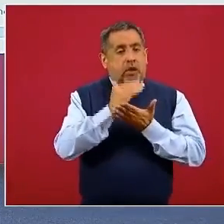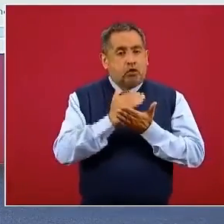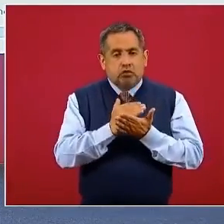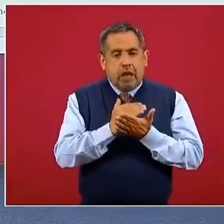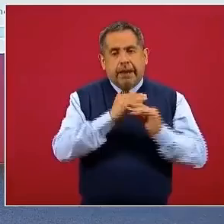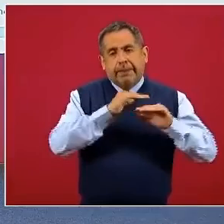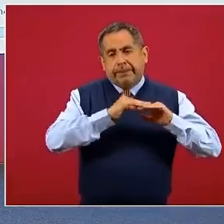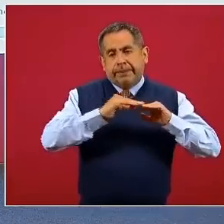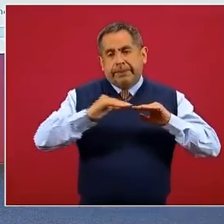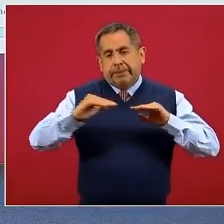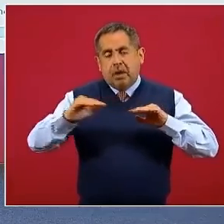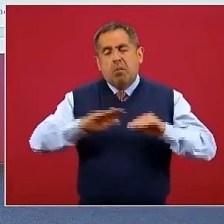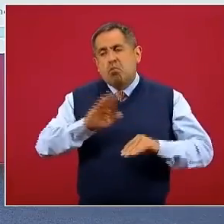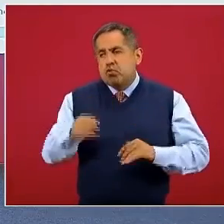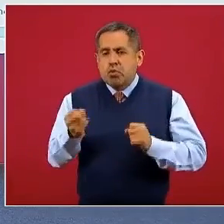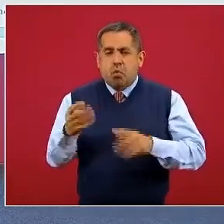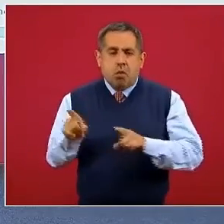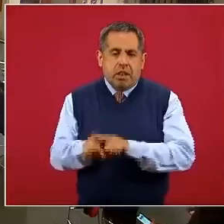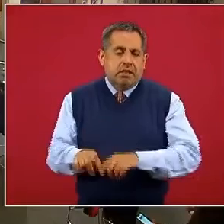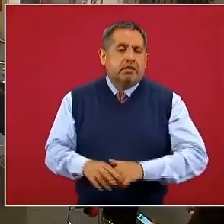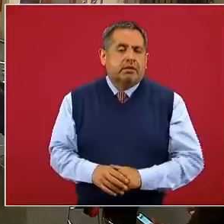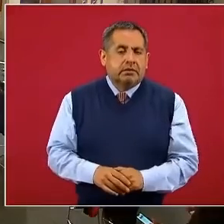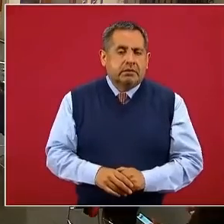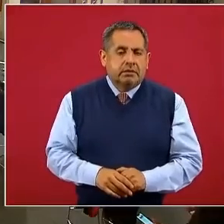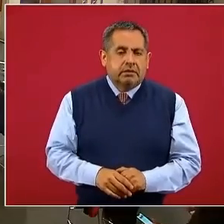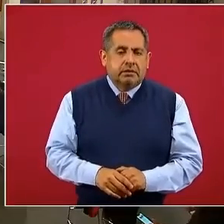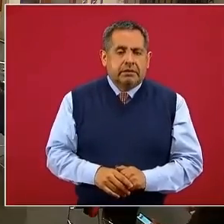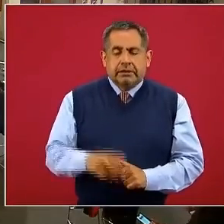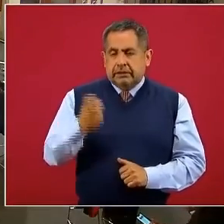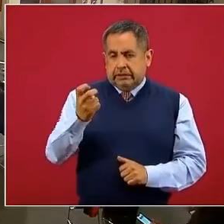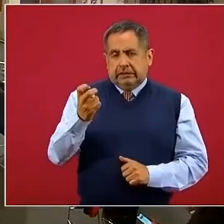las defunciones. Bien,